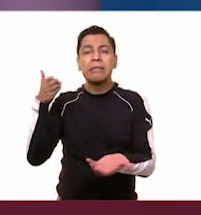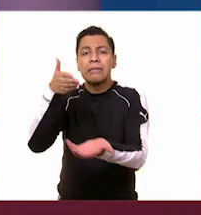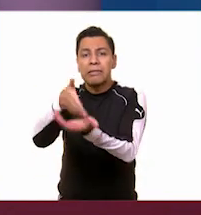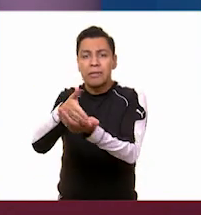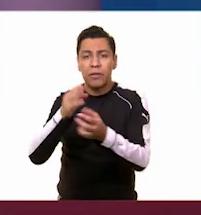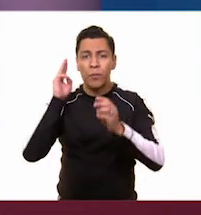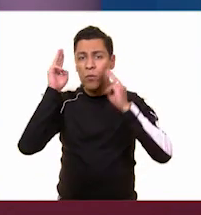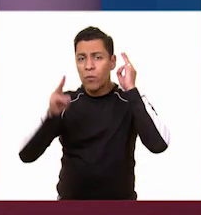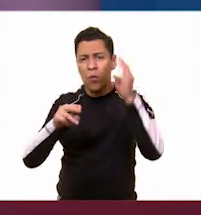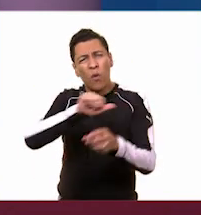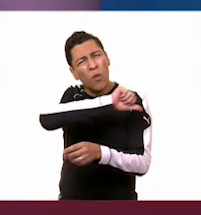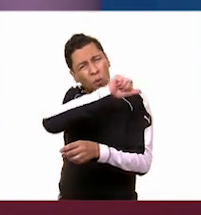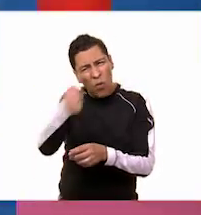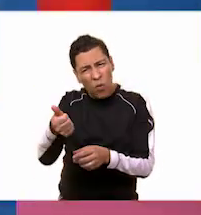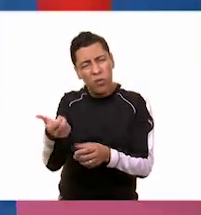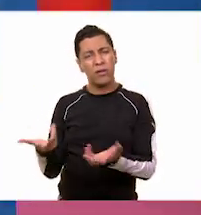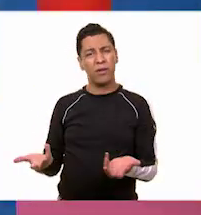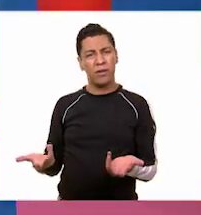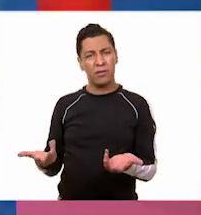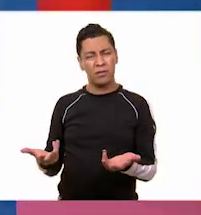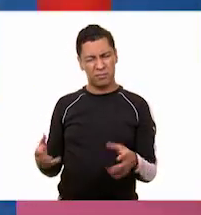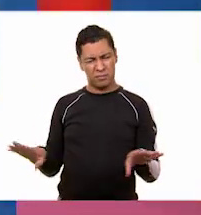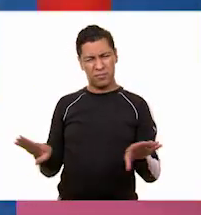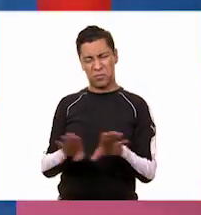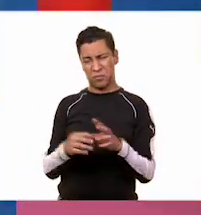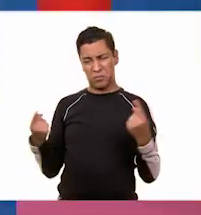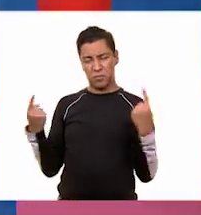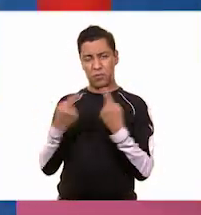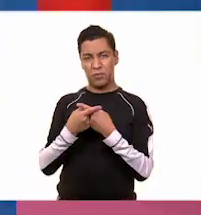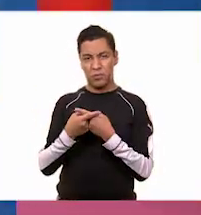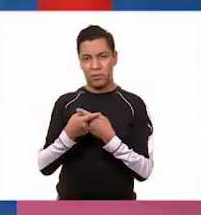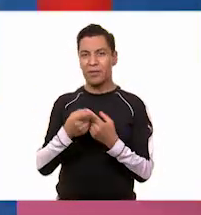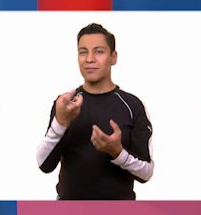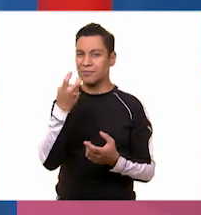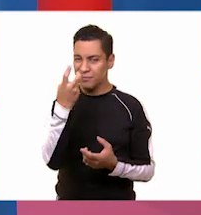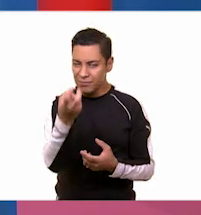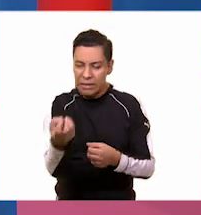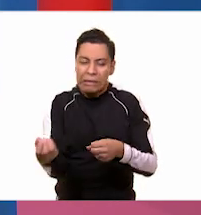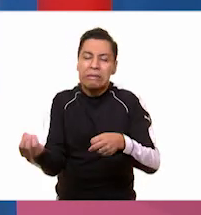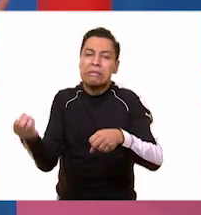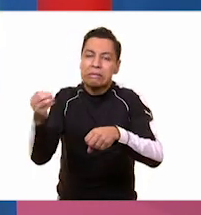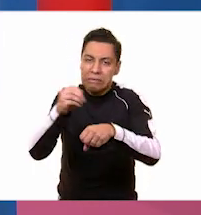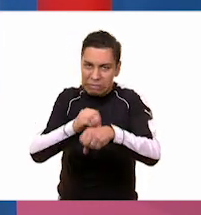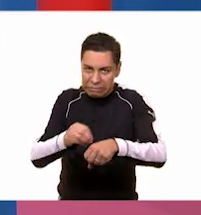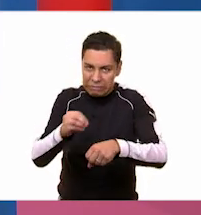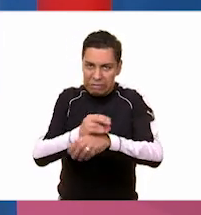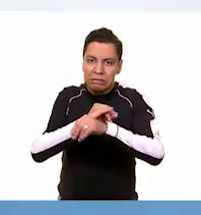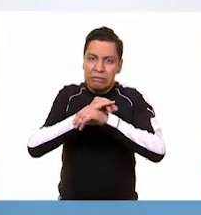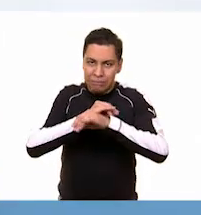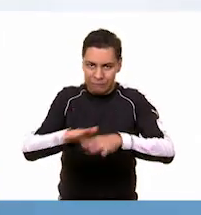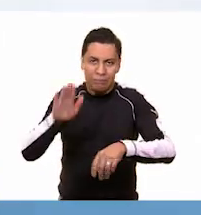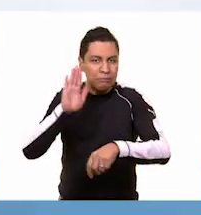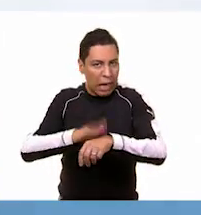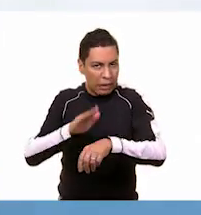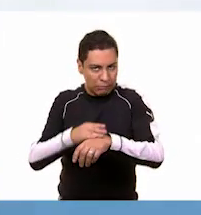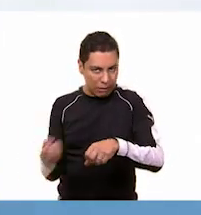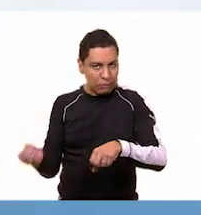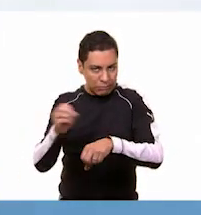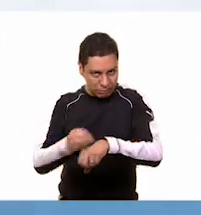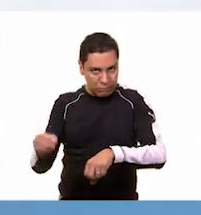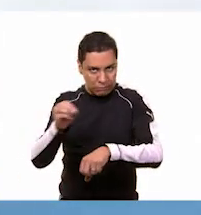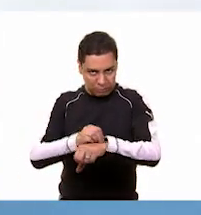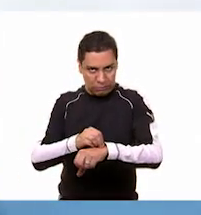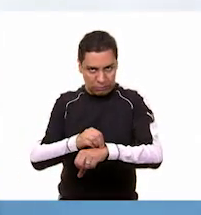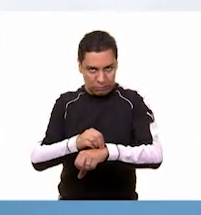hablando de otras naves. Exacto, Raulito. Por eso se trata de complementos, de datos secundarios. Así